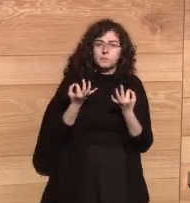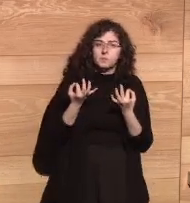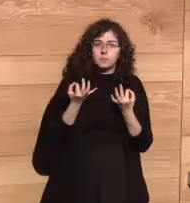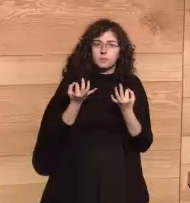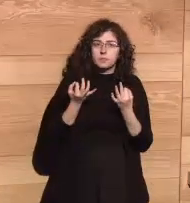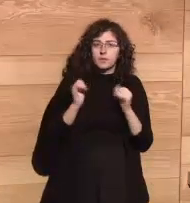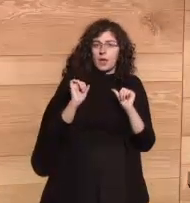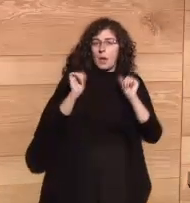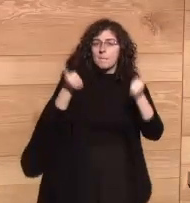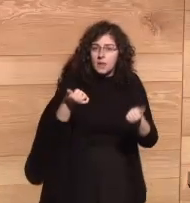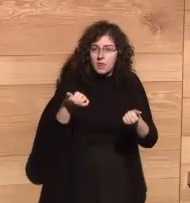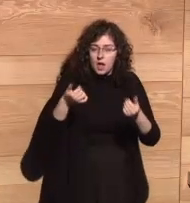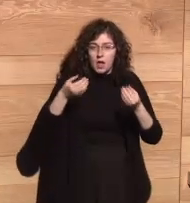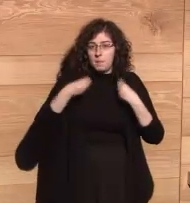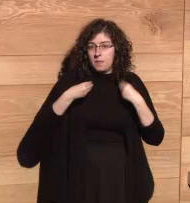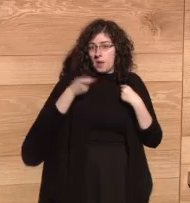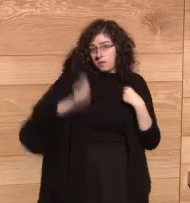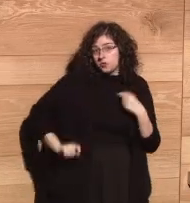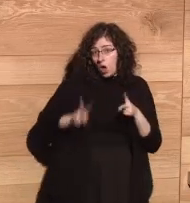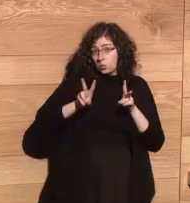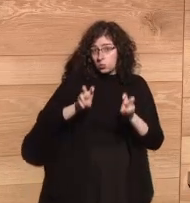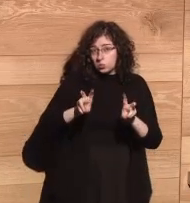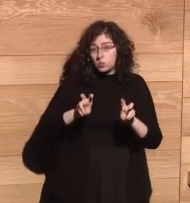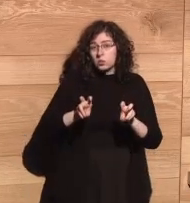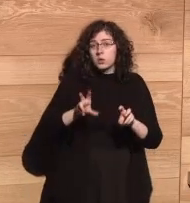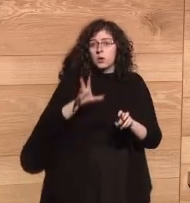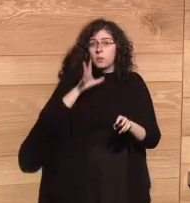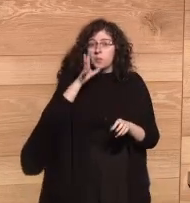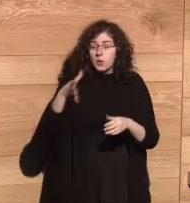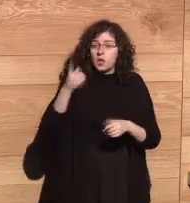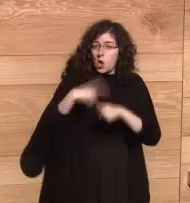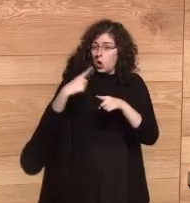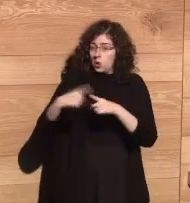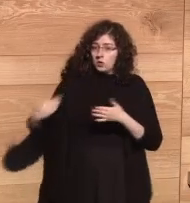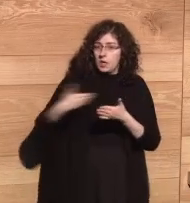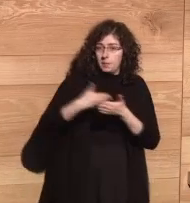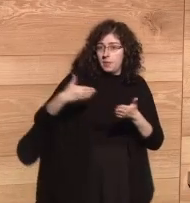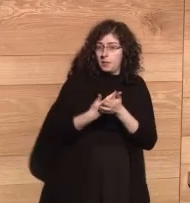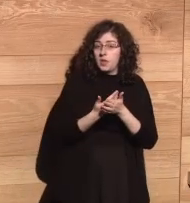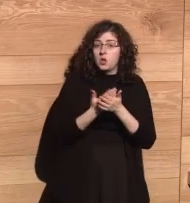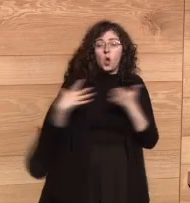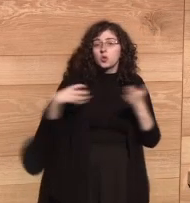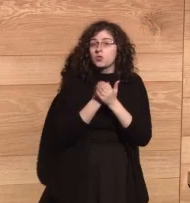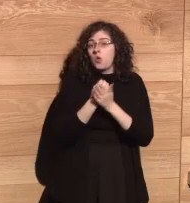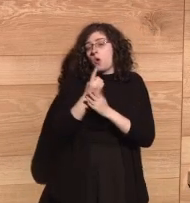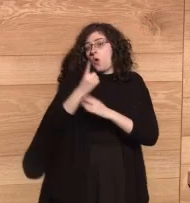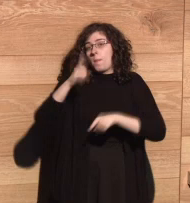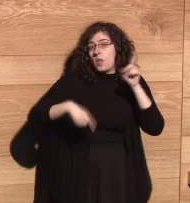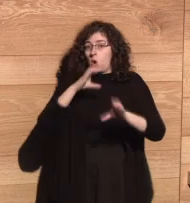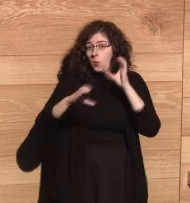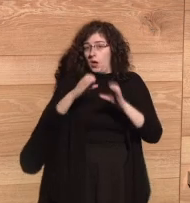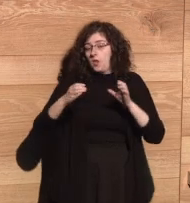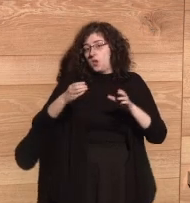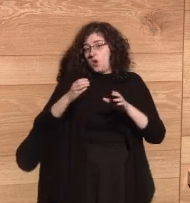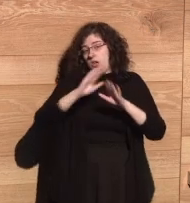empezar un contacto, una nueva vida profesional, porque los encargos todos eran con medios internacionales. Entonces, digamos que ese es el punto de inflexión,